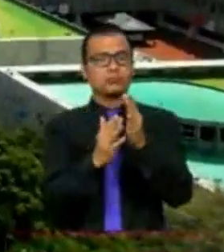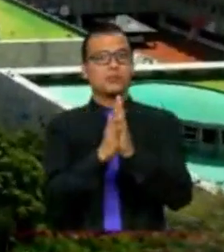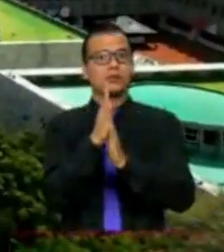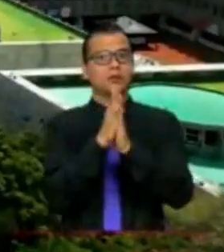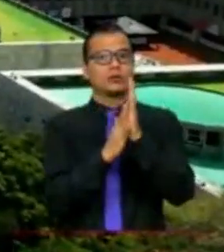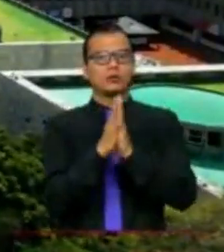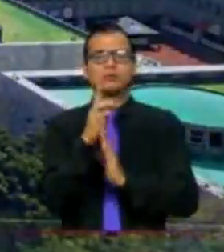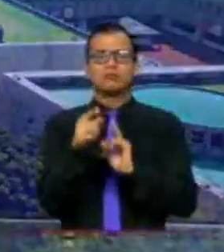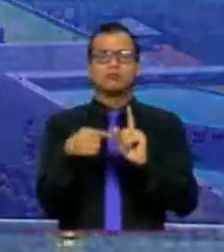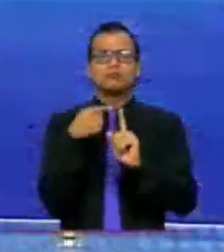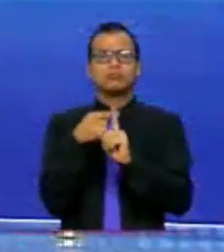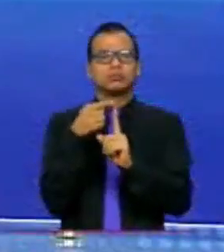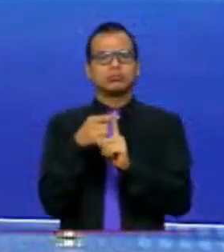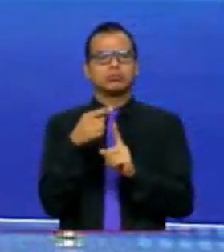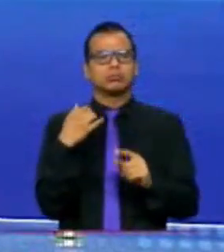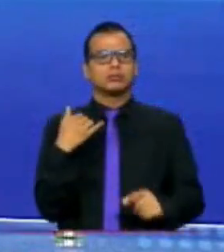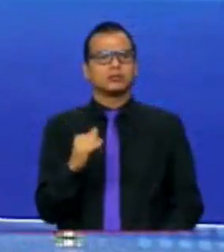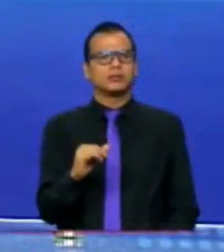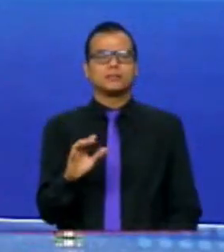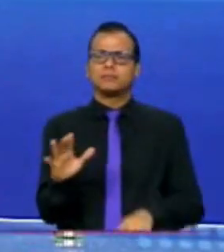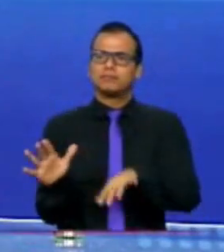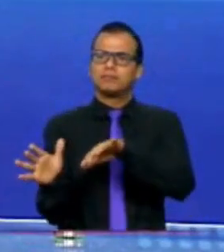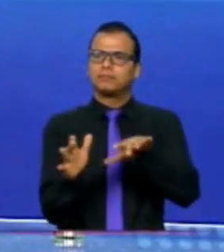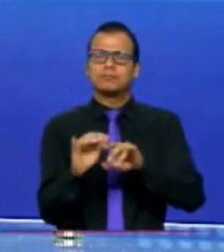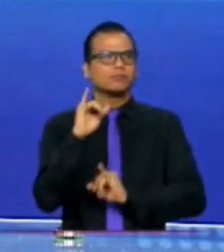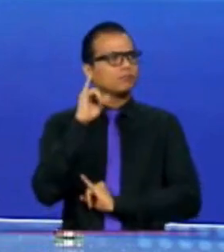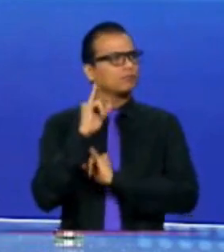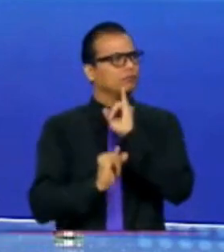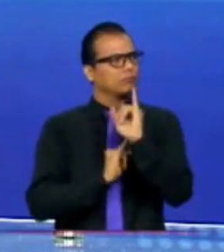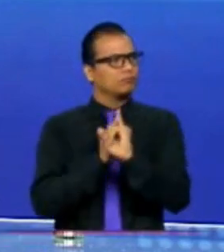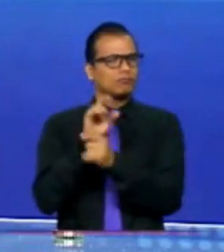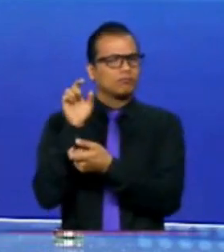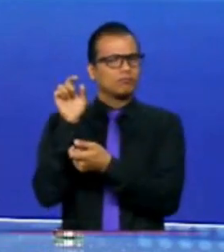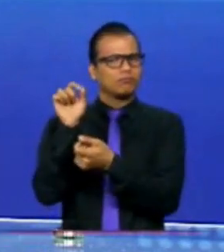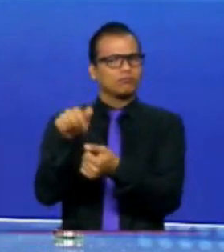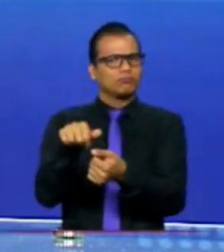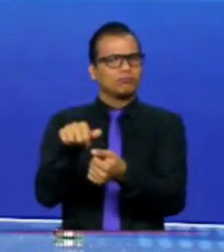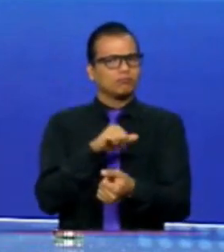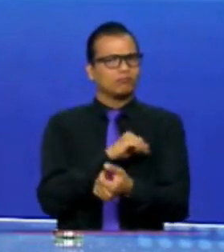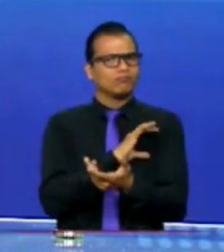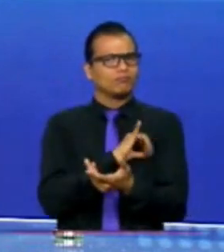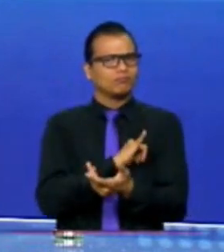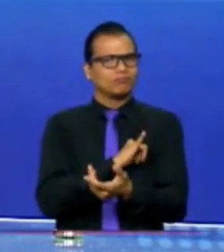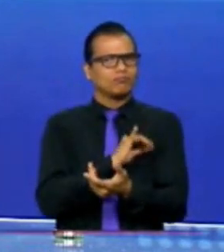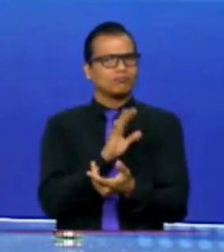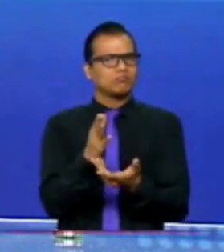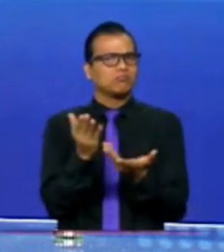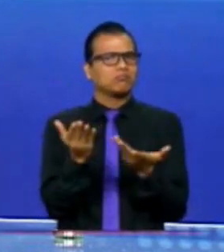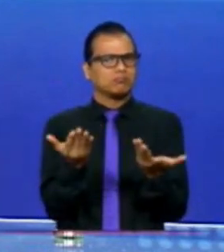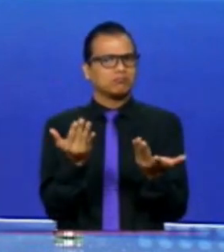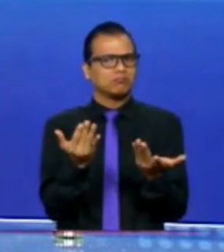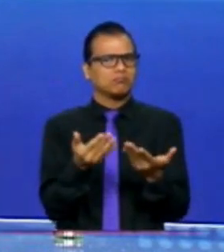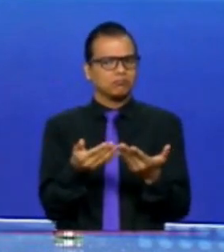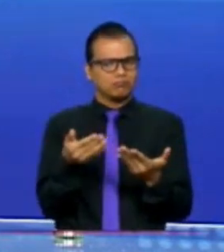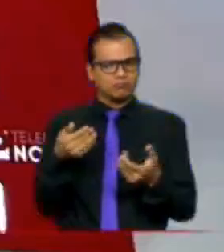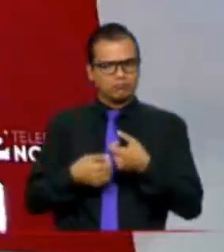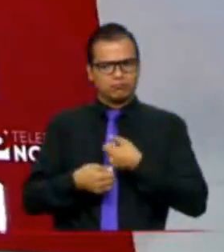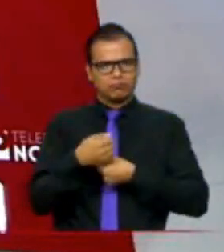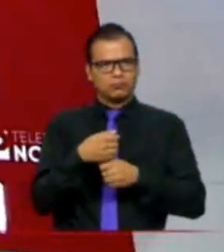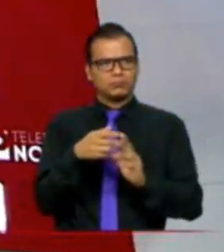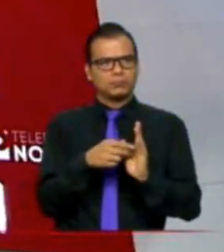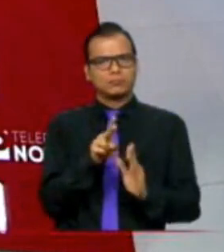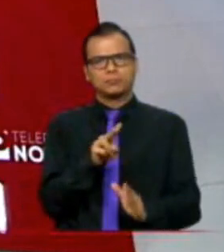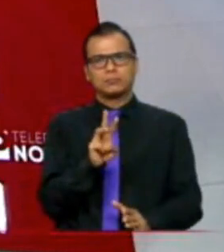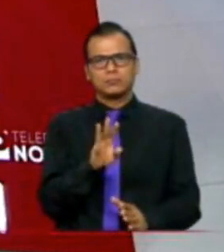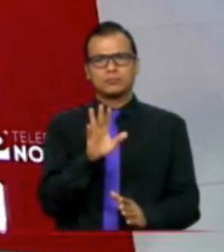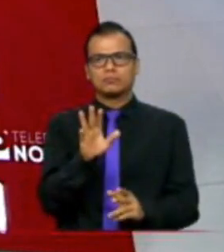expectativas. Alejandro, ¿cómo están evolucionando las inversiones extranjeras en Cali? Ese punto también es muy importante, ¿y qué se espera para este año 2024? Bueno,